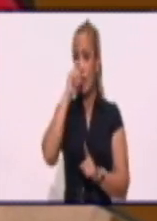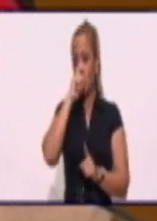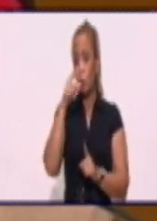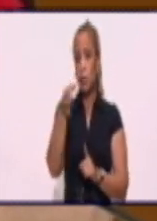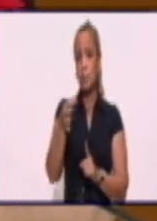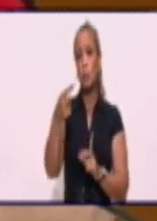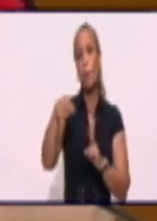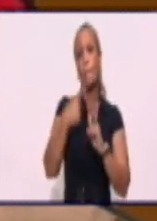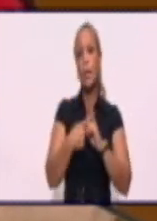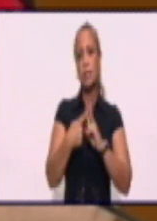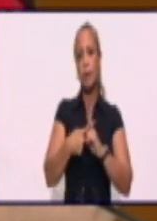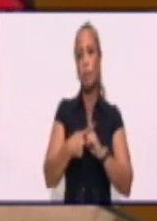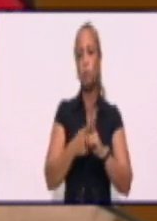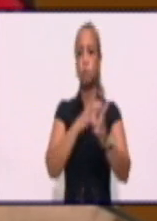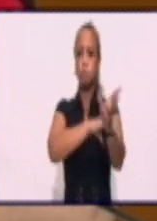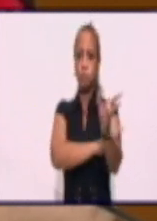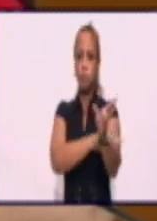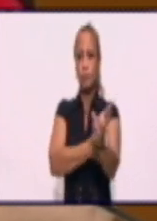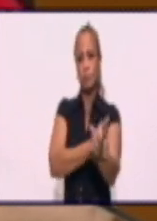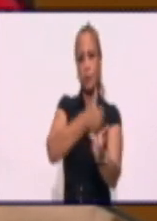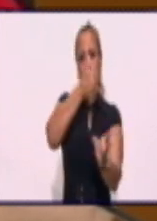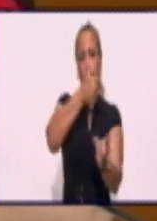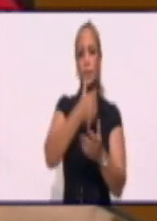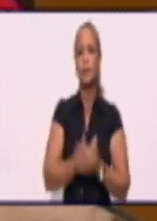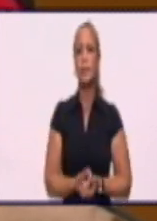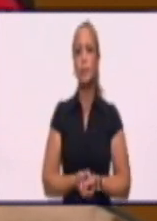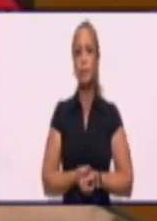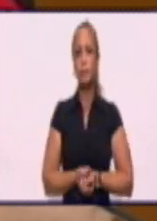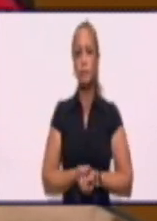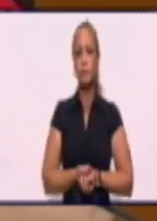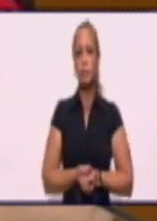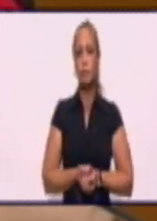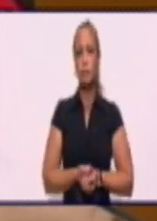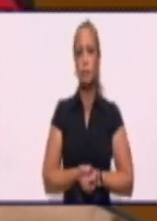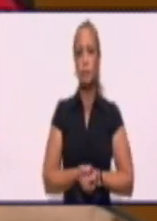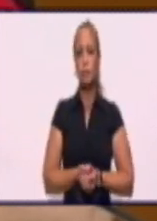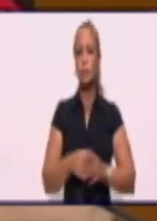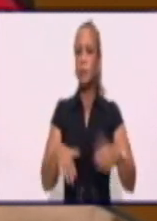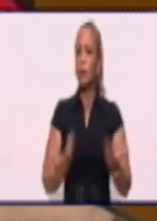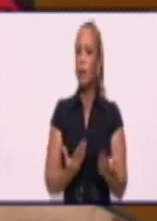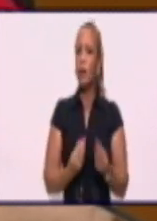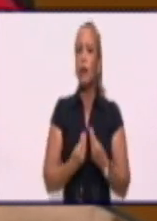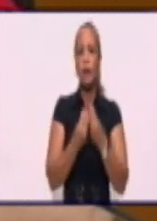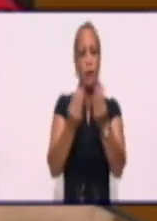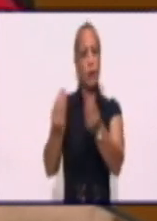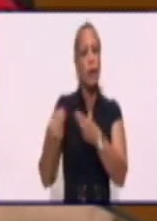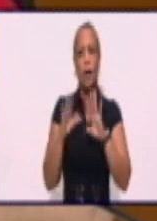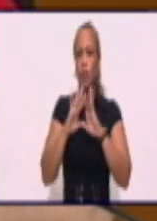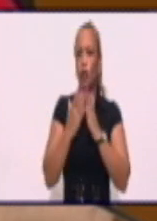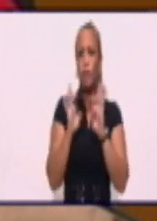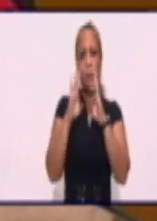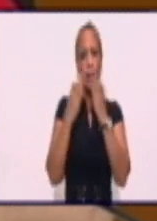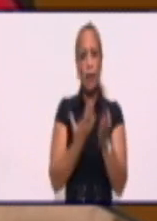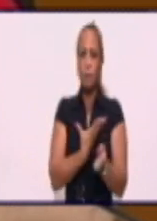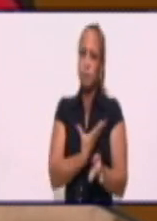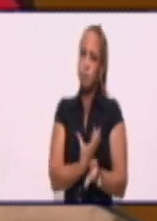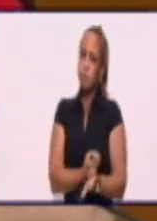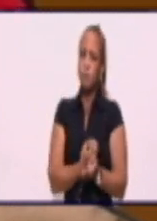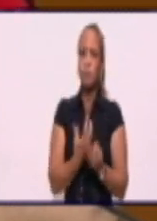Bayamo, hipertensa y también perteneciente a un área de transmisión. Le damos las condolencias a familiares y amistades, nos unimos a su